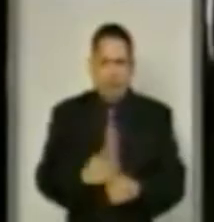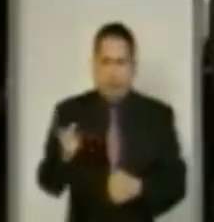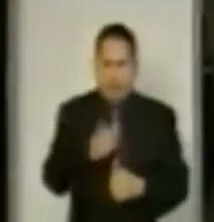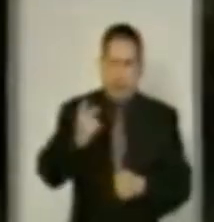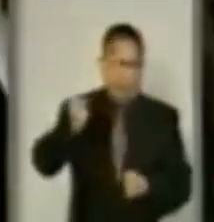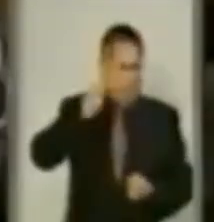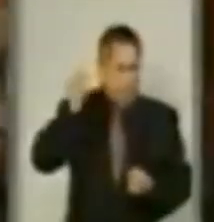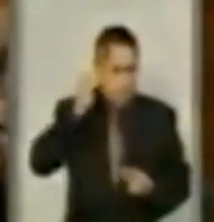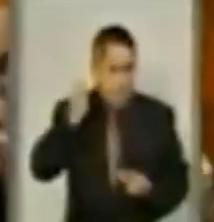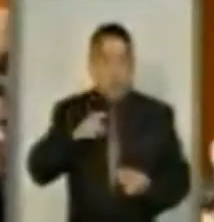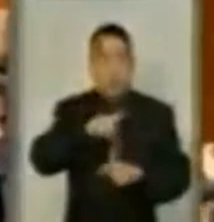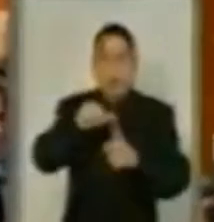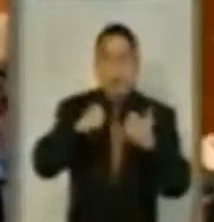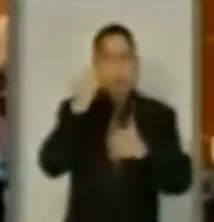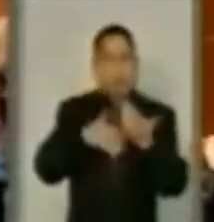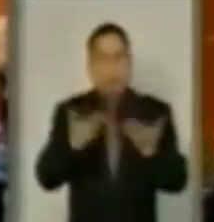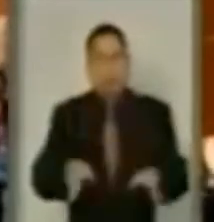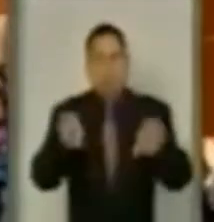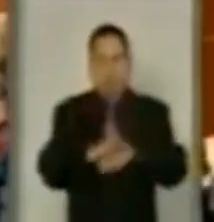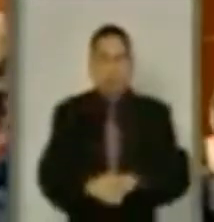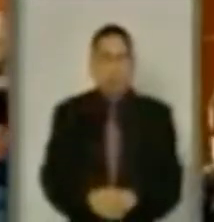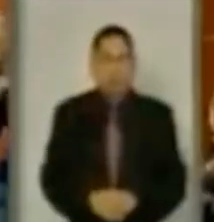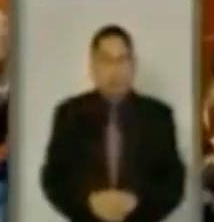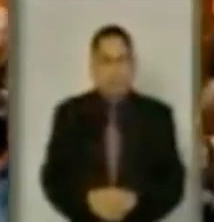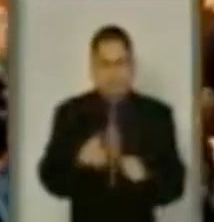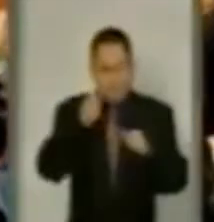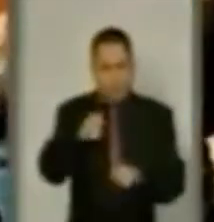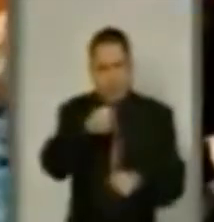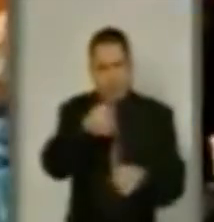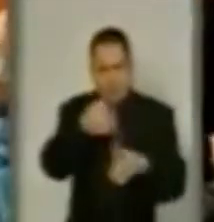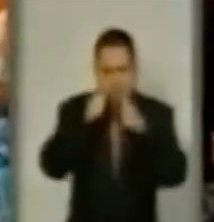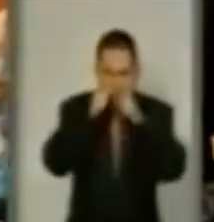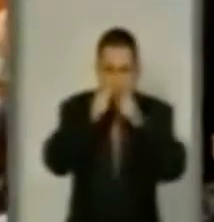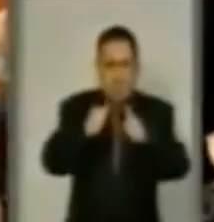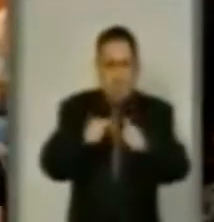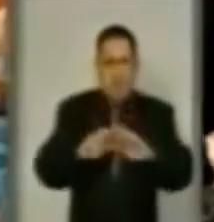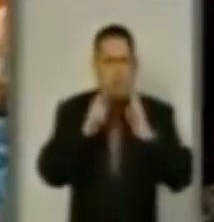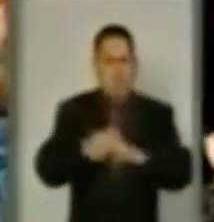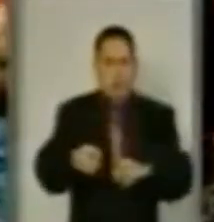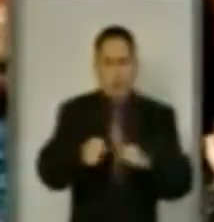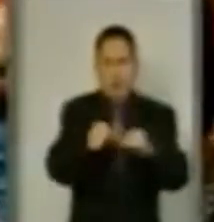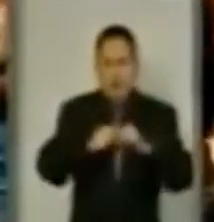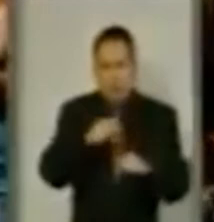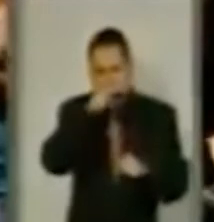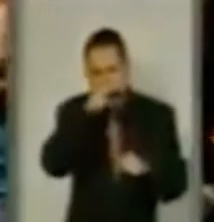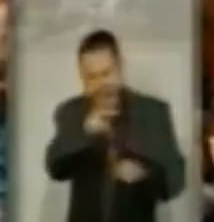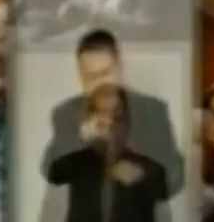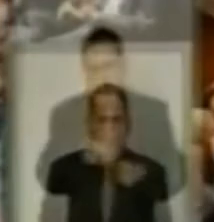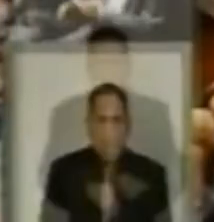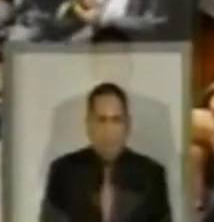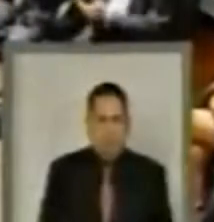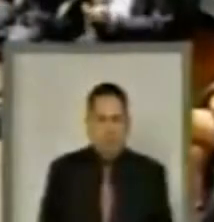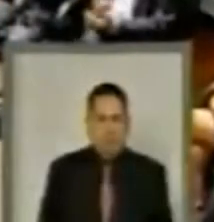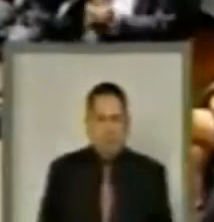el primer ministro de canadá george shinn trudeau arribó a la sede del senado de la república para la sesión solemne en donde emitió un discurso dirigido al